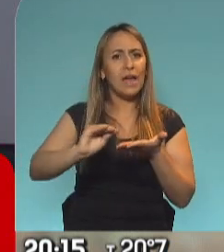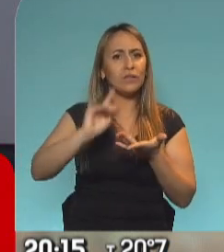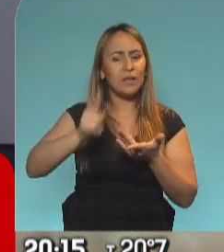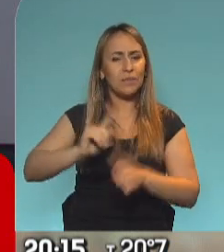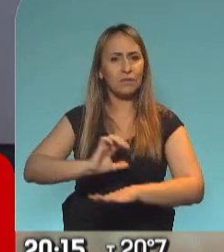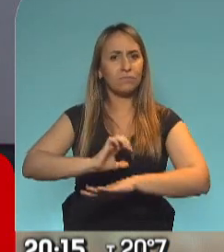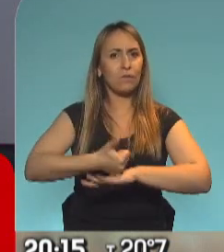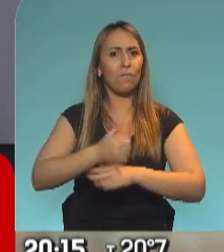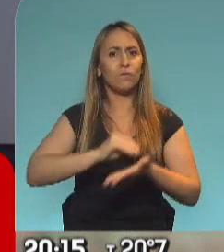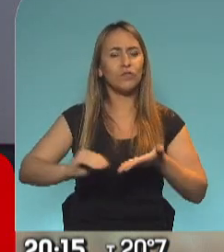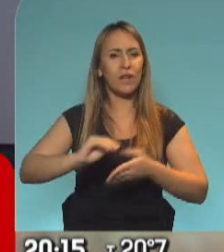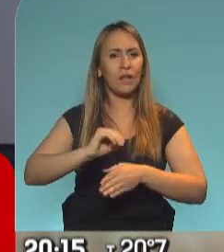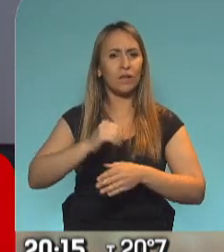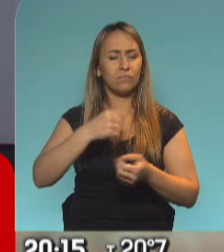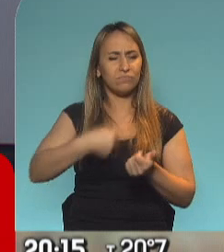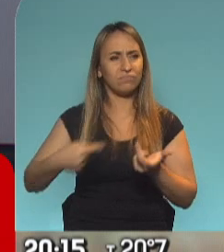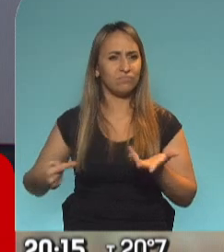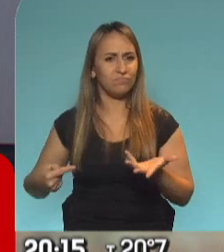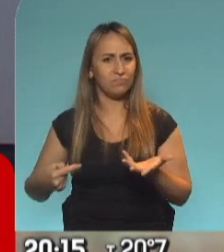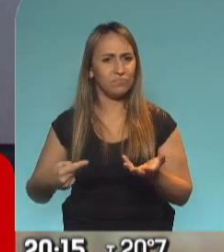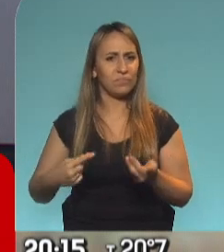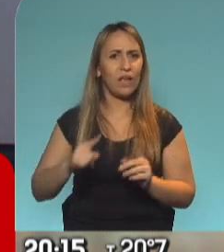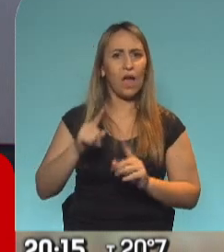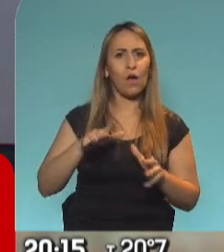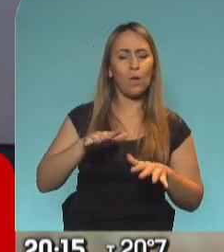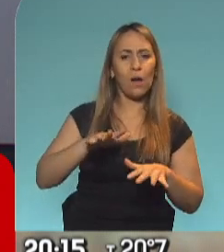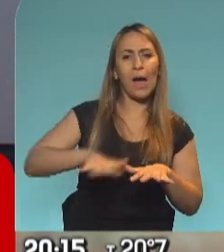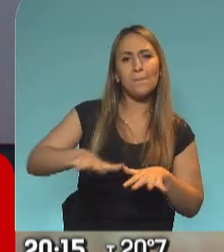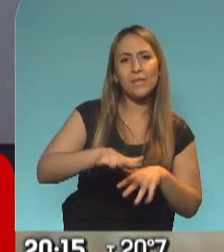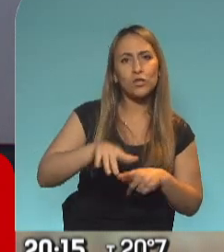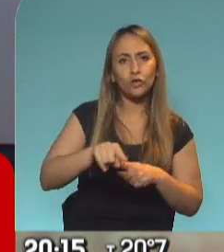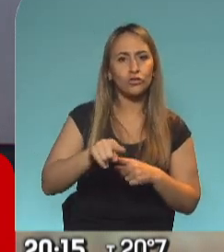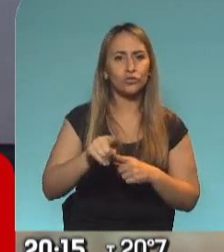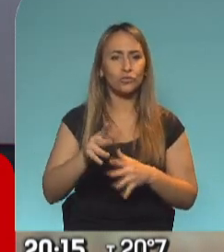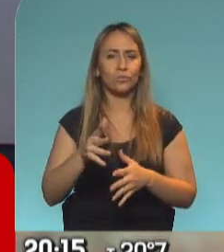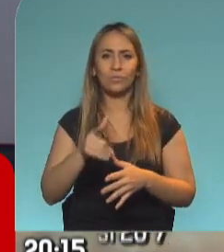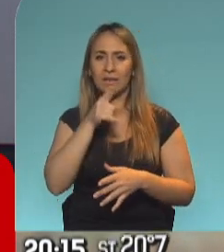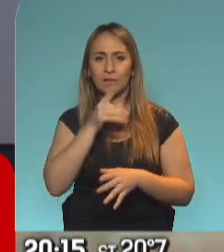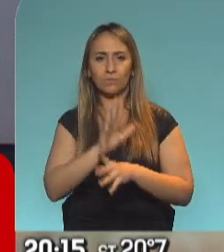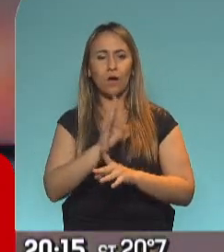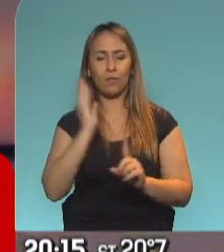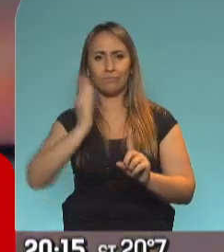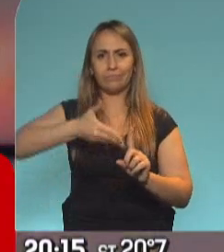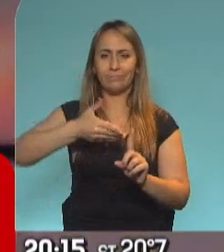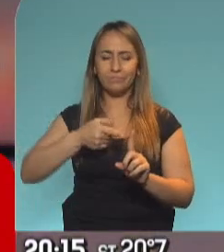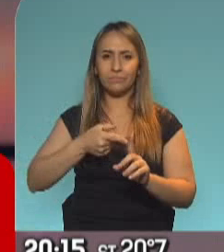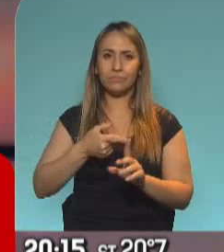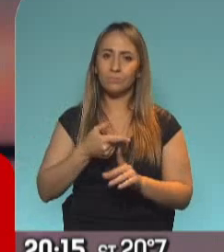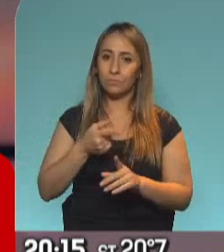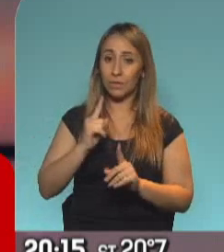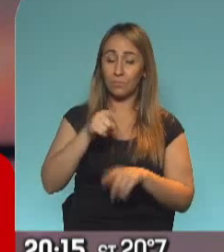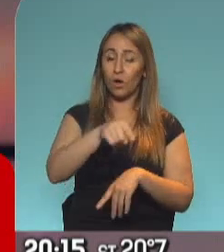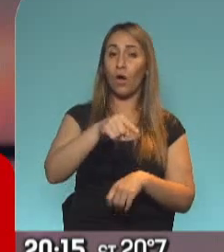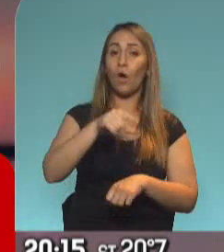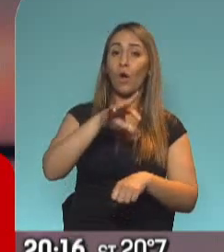exposiciones de funcionarios, hasta incluso en ámbitos que pueden ser considerados hostiles, como le tocó a Martín Guzmán, ¿verdad? Claro, exactamente.